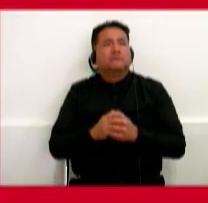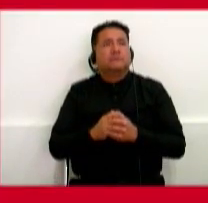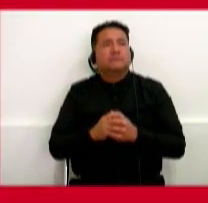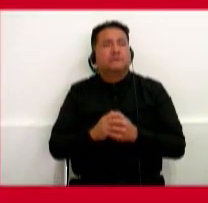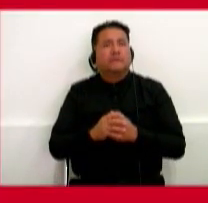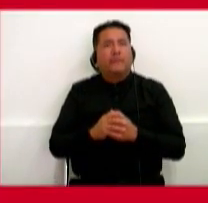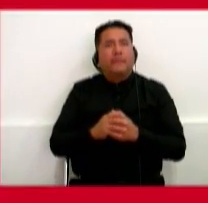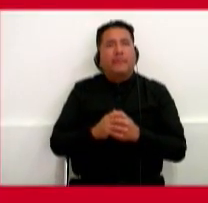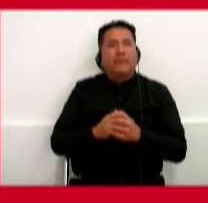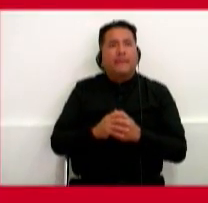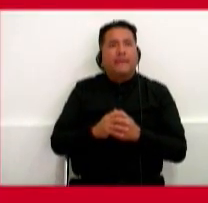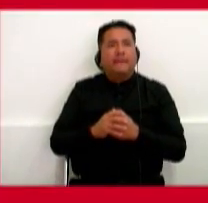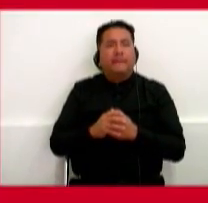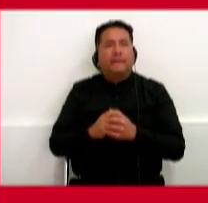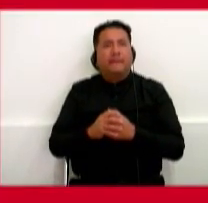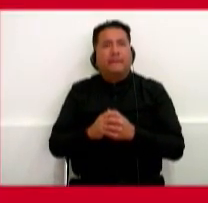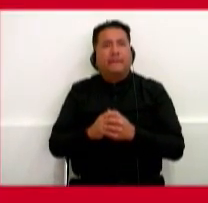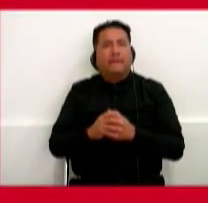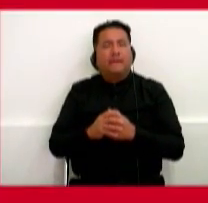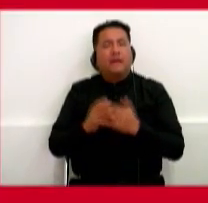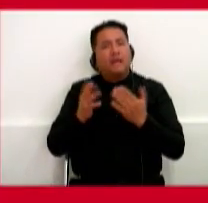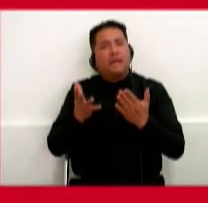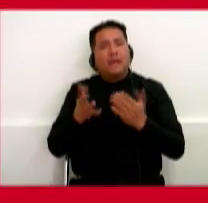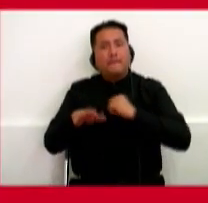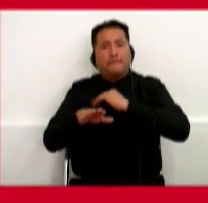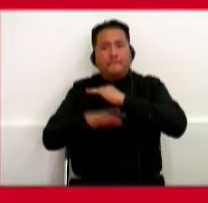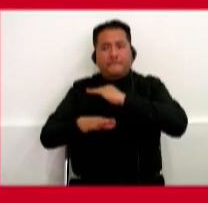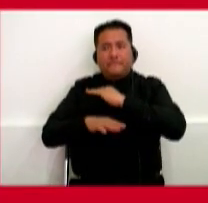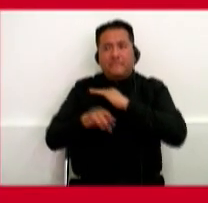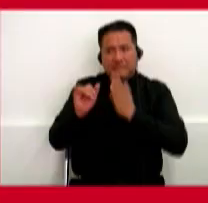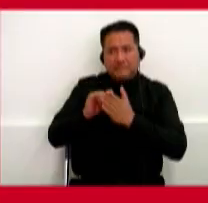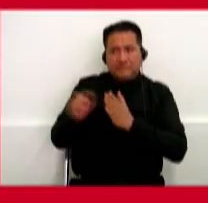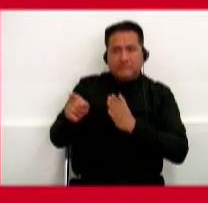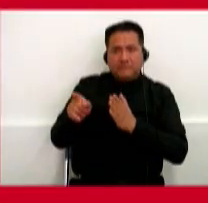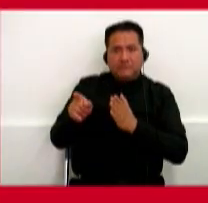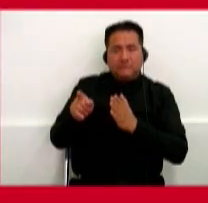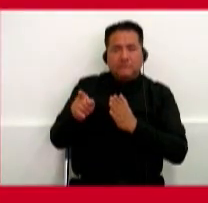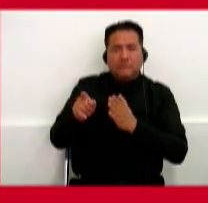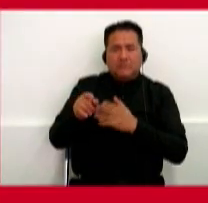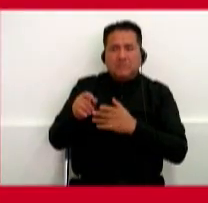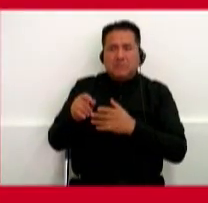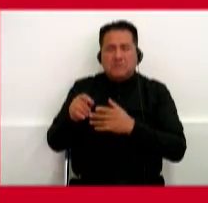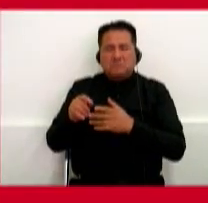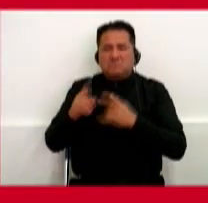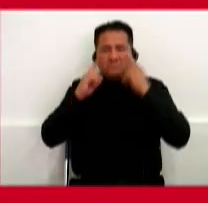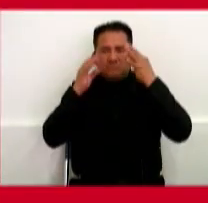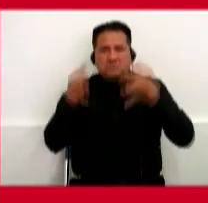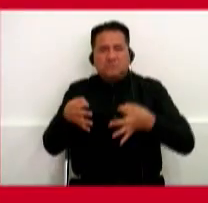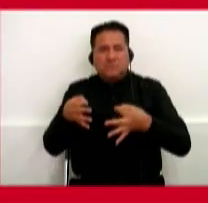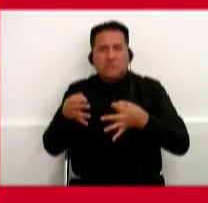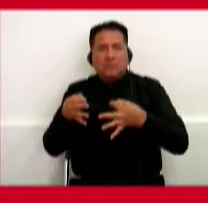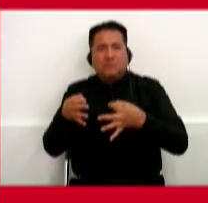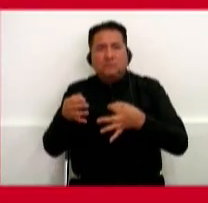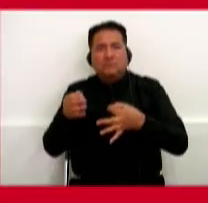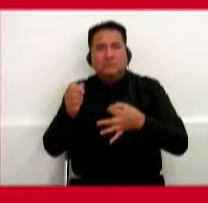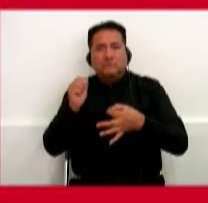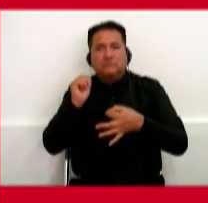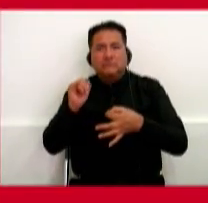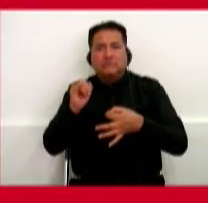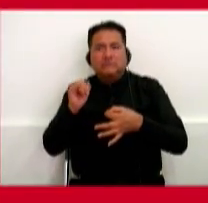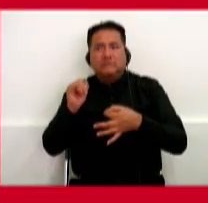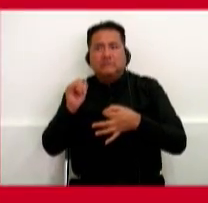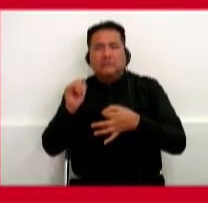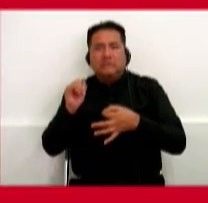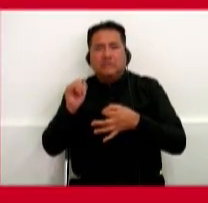hacia los botaderos y en el interior, y en base a eso define si el ancho de vías, la gradiente y